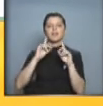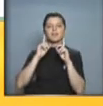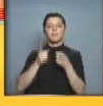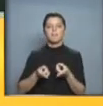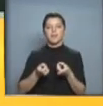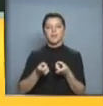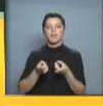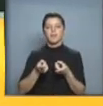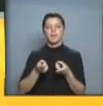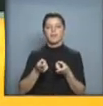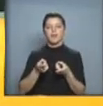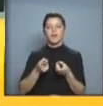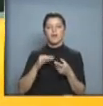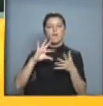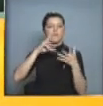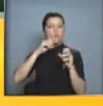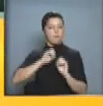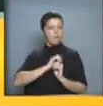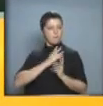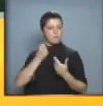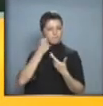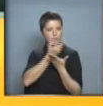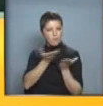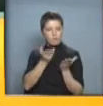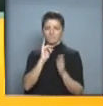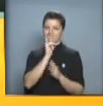para... No es muestra de amor, digamos.